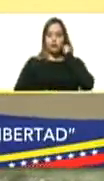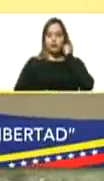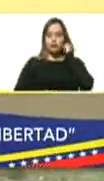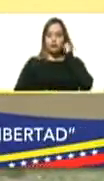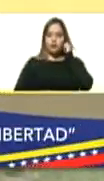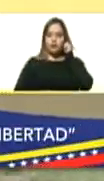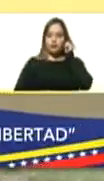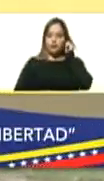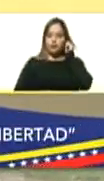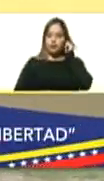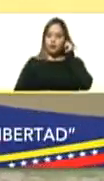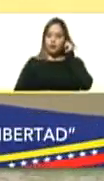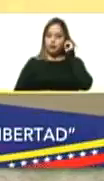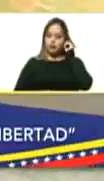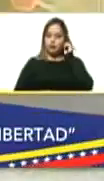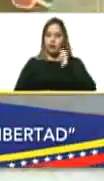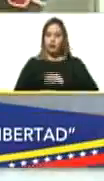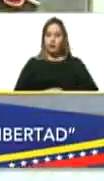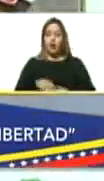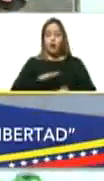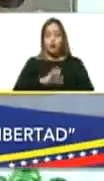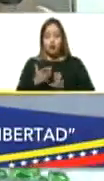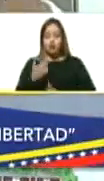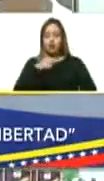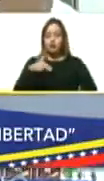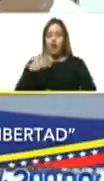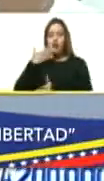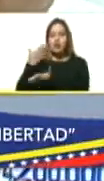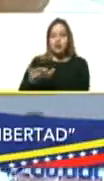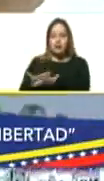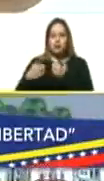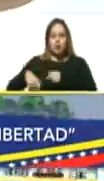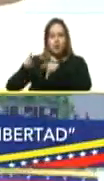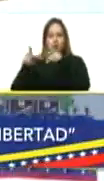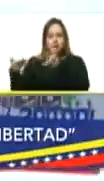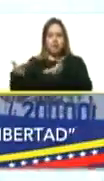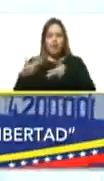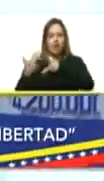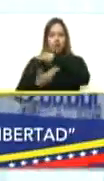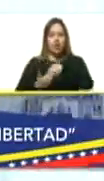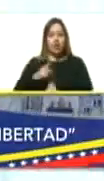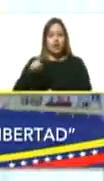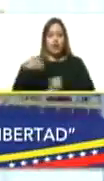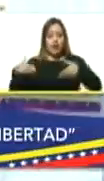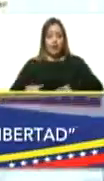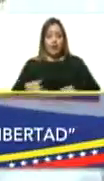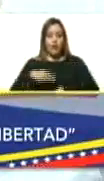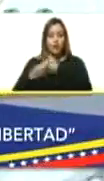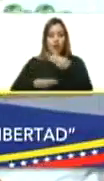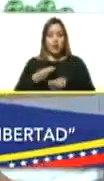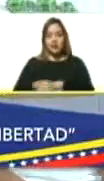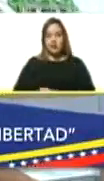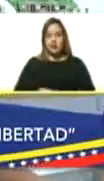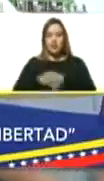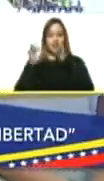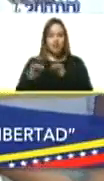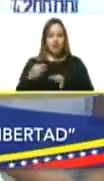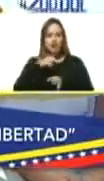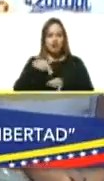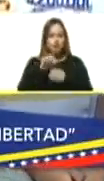presidente, es que valoramos la oportunidad que nos ha dado la revolución y valoramos el esfuerzo que usted hace, y cuente con cada uno de nosotros para